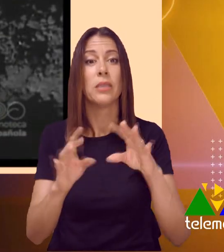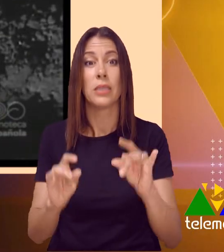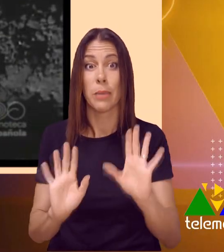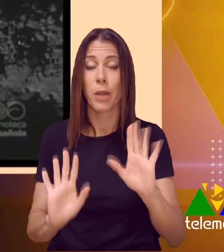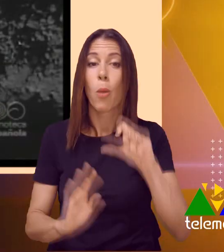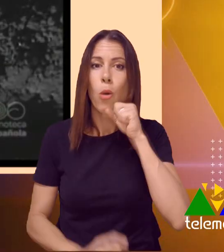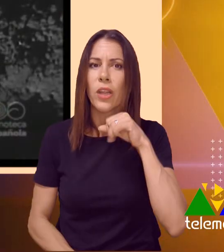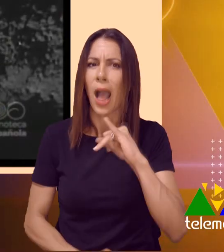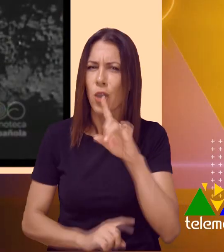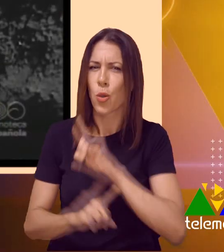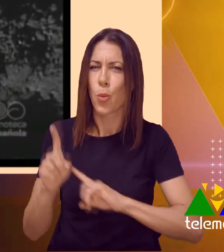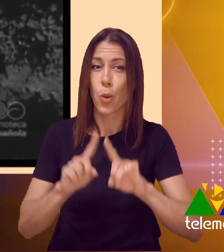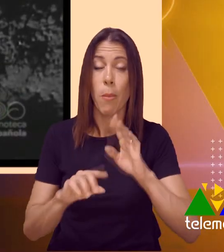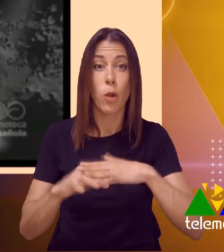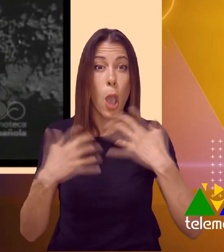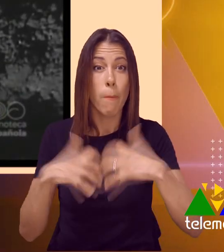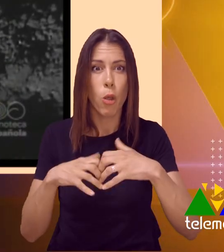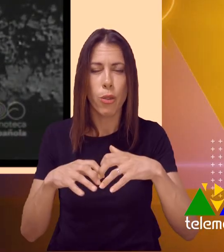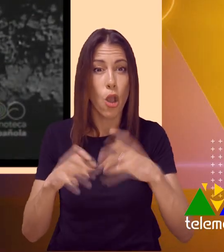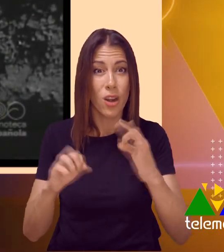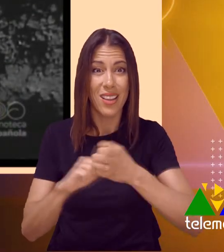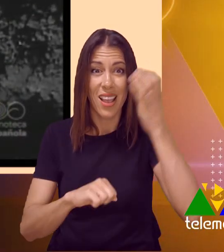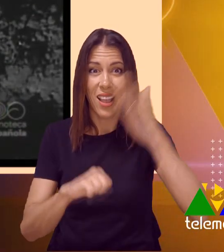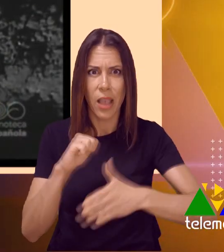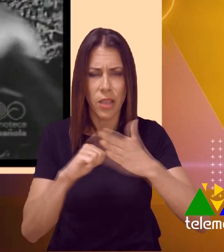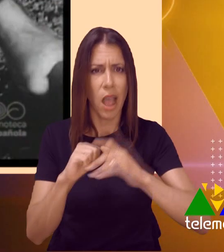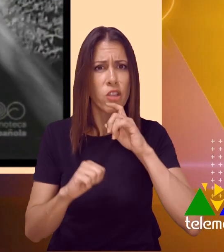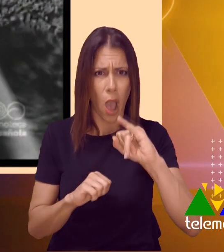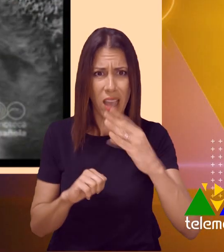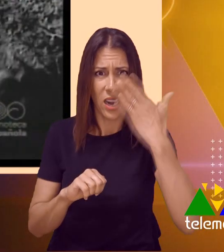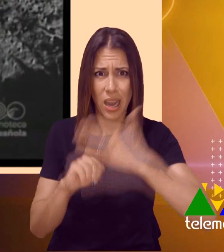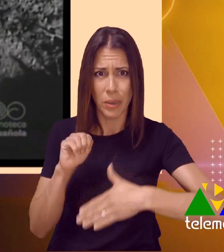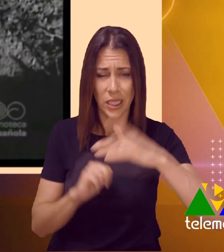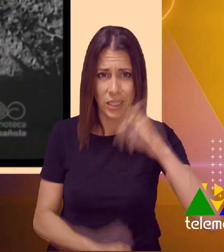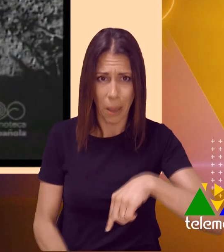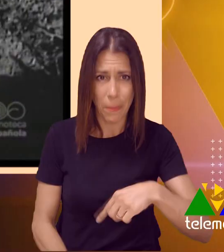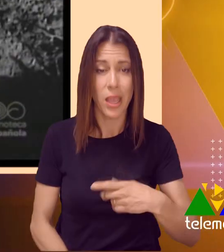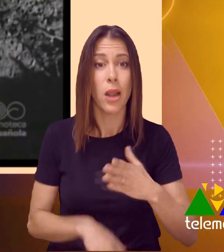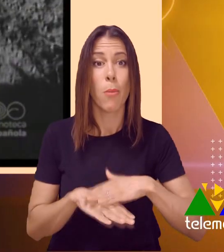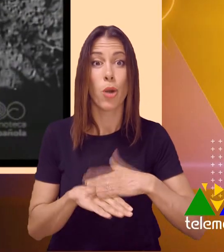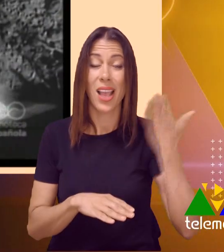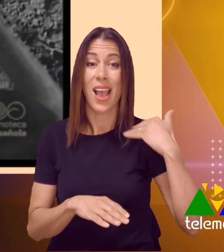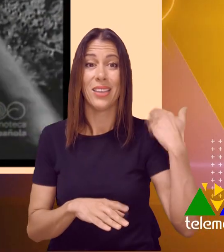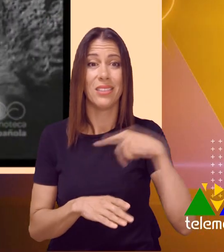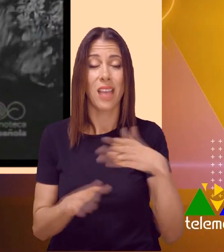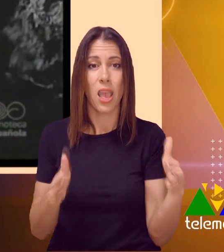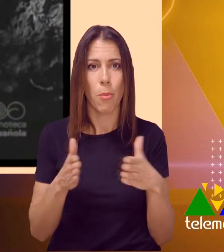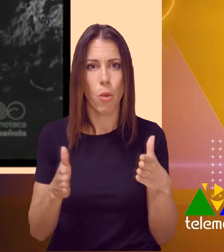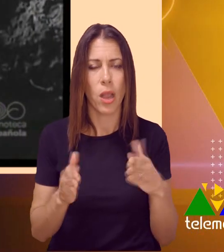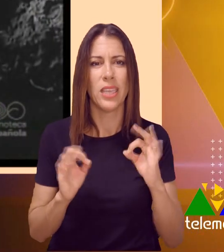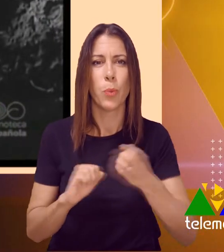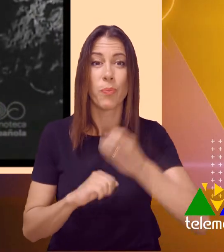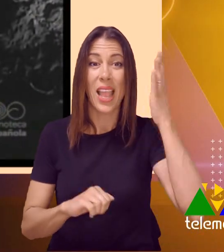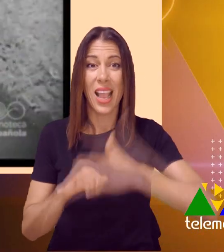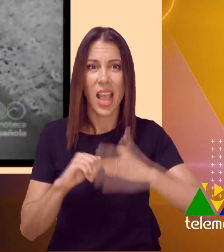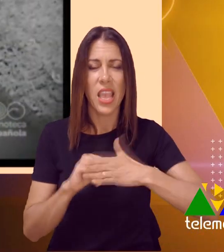un problema, y es que la producción cañera estaba muy limitada, porque era en aquella época unas cañas